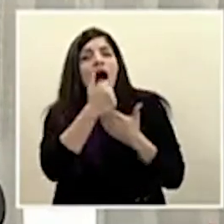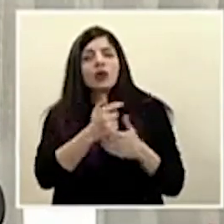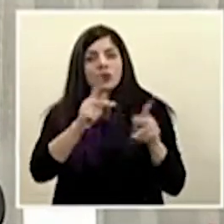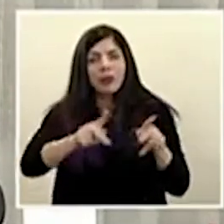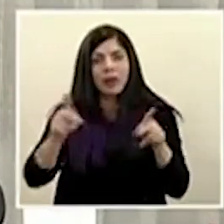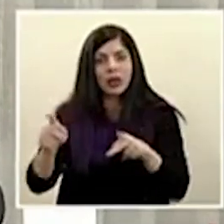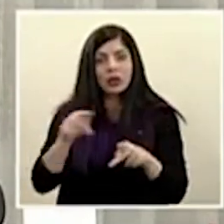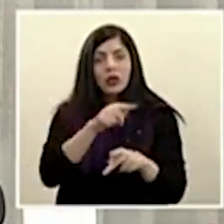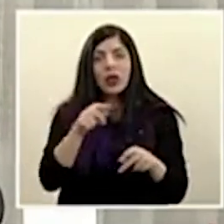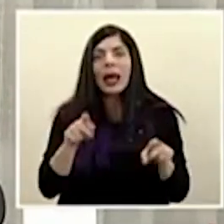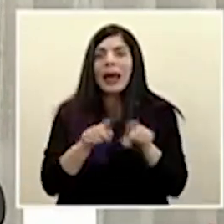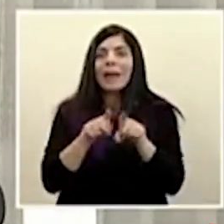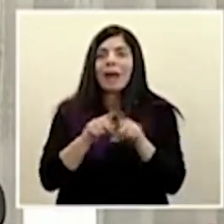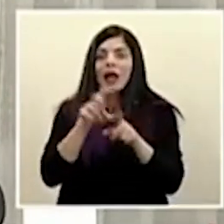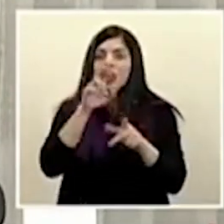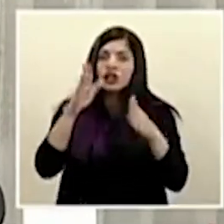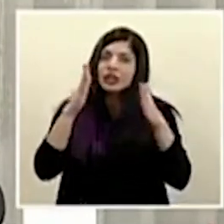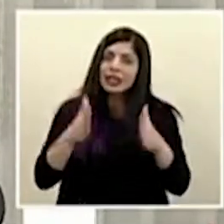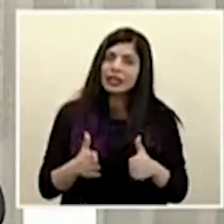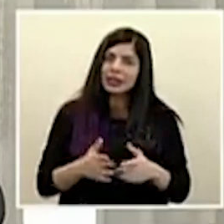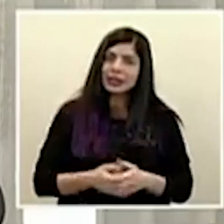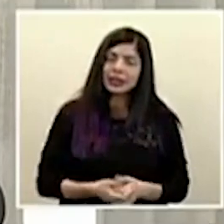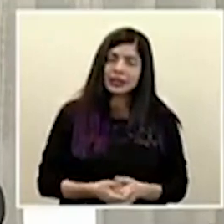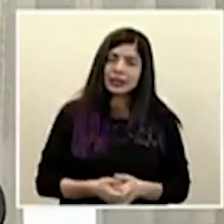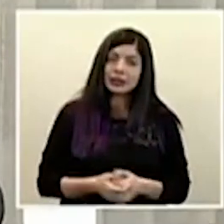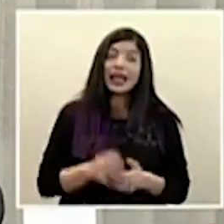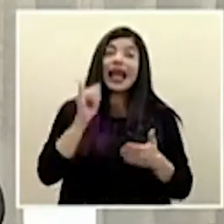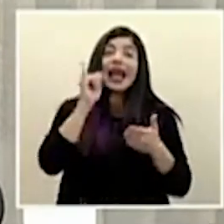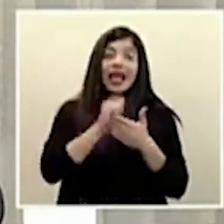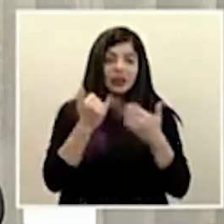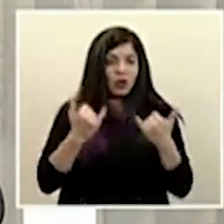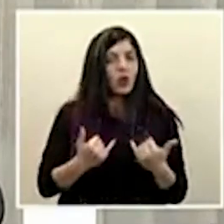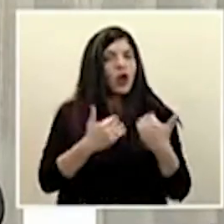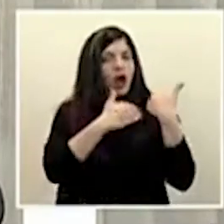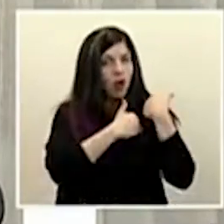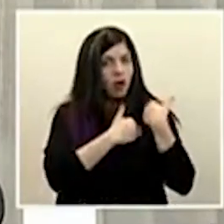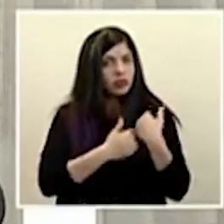nuestros hermanos y hermanas costarricenses. Eso es lo que toca ahora.